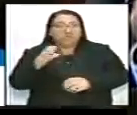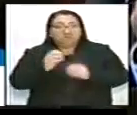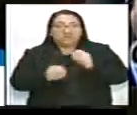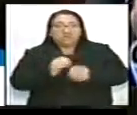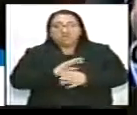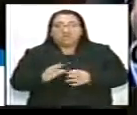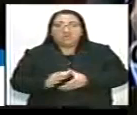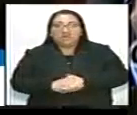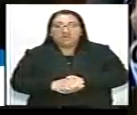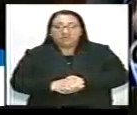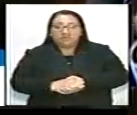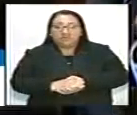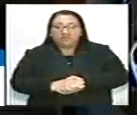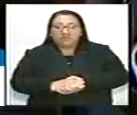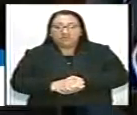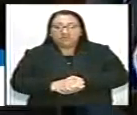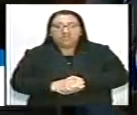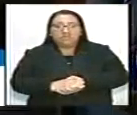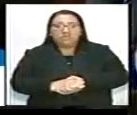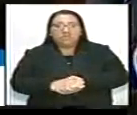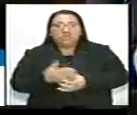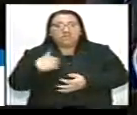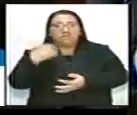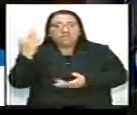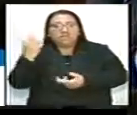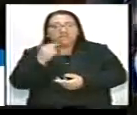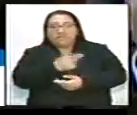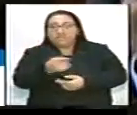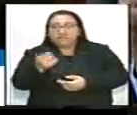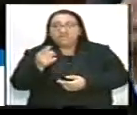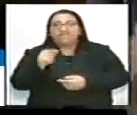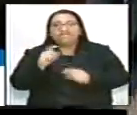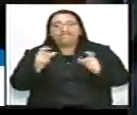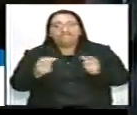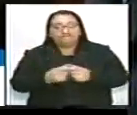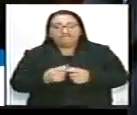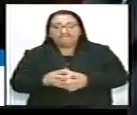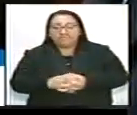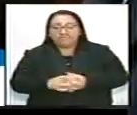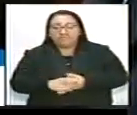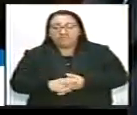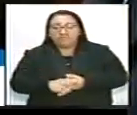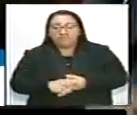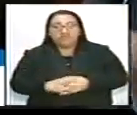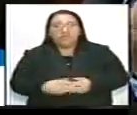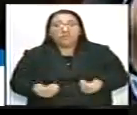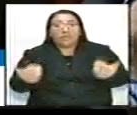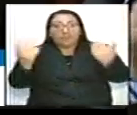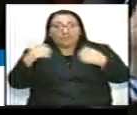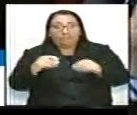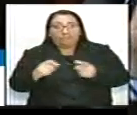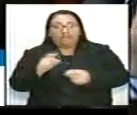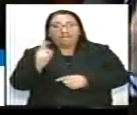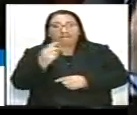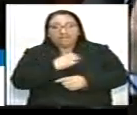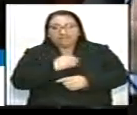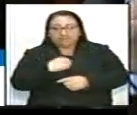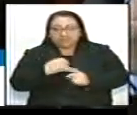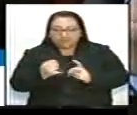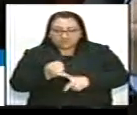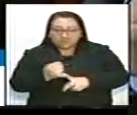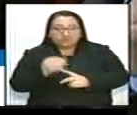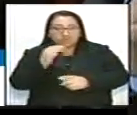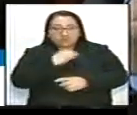los problemas que nosotros esperamos de ellos. Por eso esta comisión tiene que traer acá al Premier, a